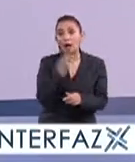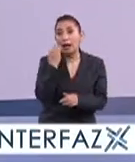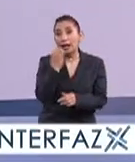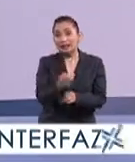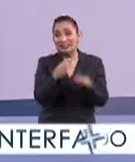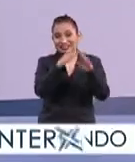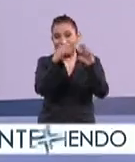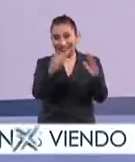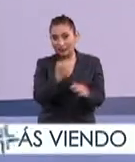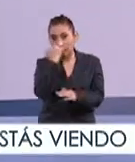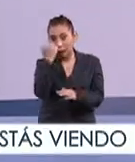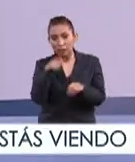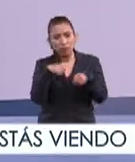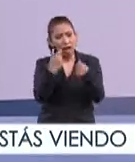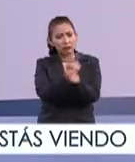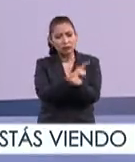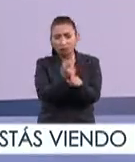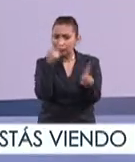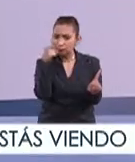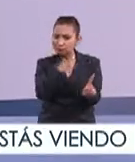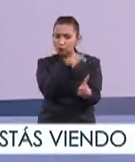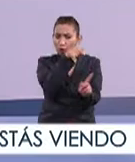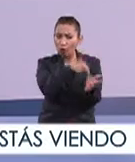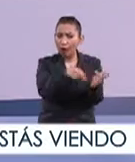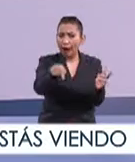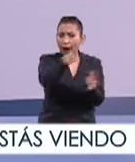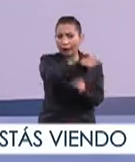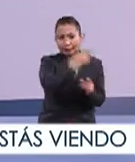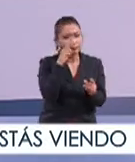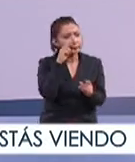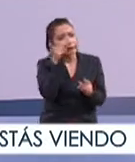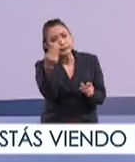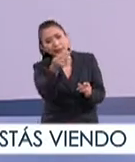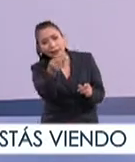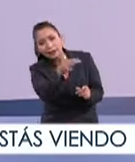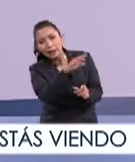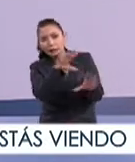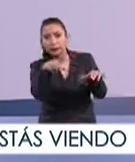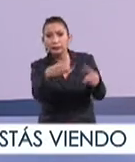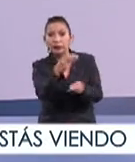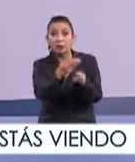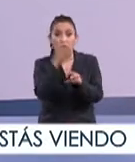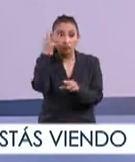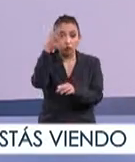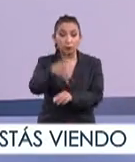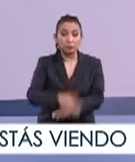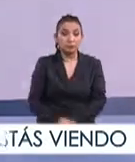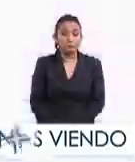Estas casas de estudio ofrecen carreras con un enfoque local para responder a necesidades globales.